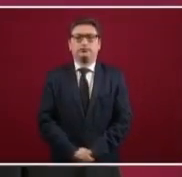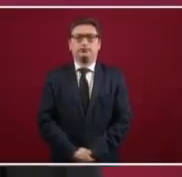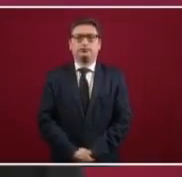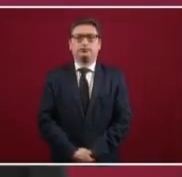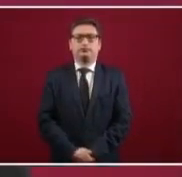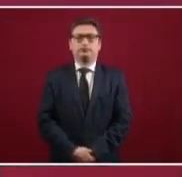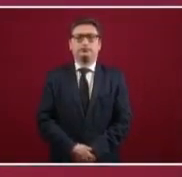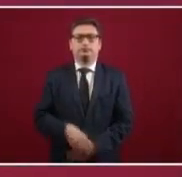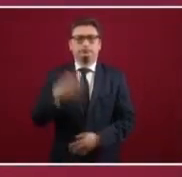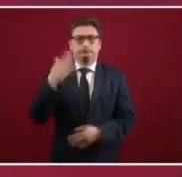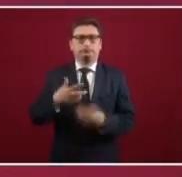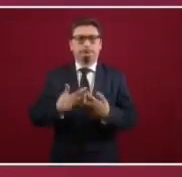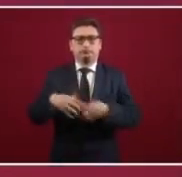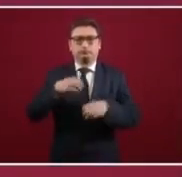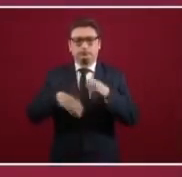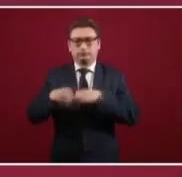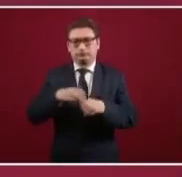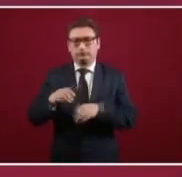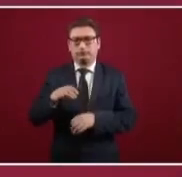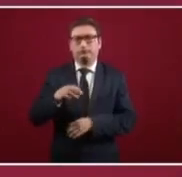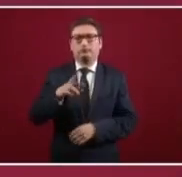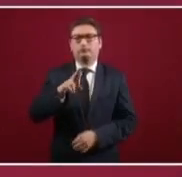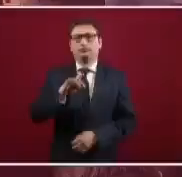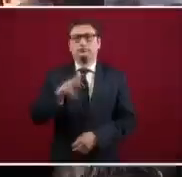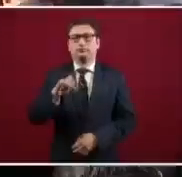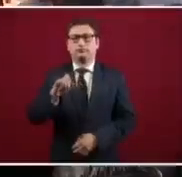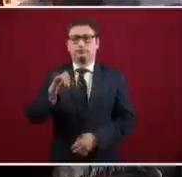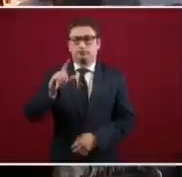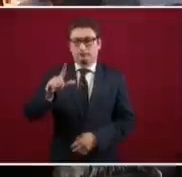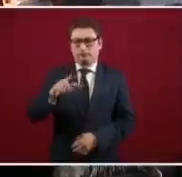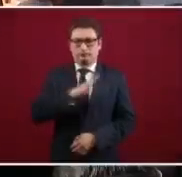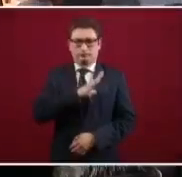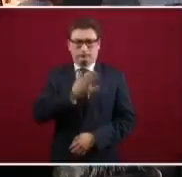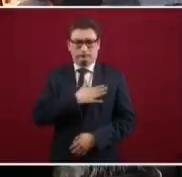la empresa favorita era repsol de españa'